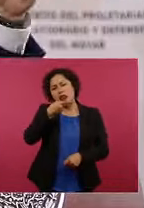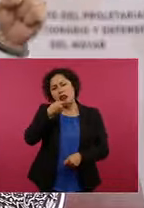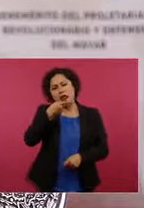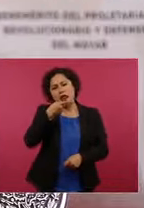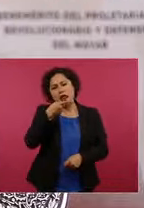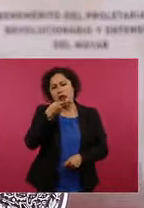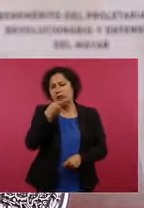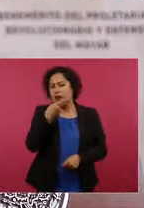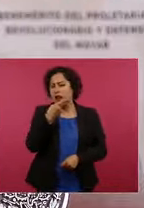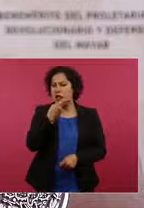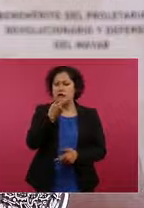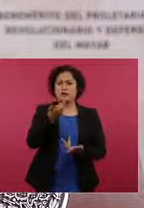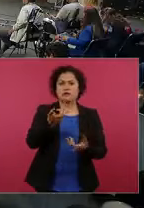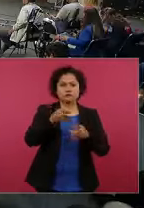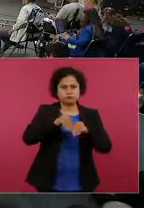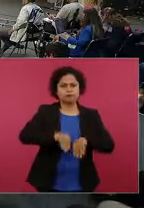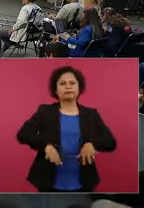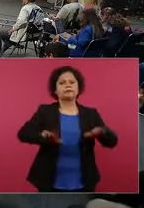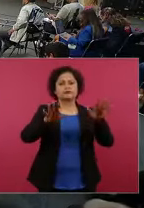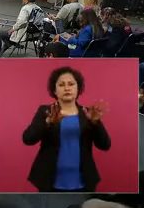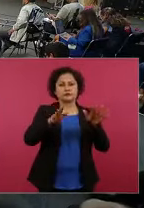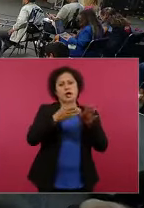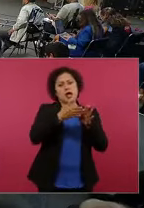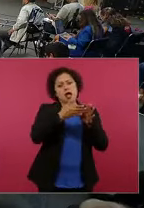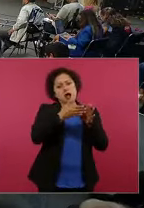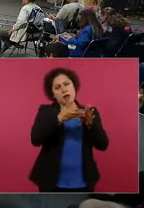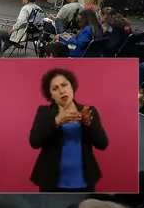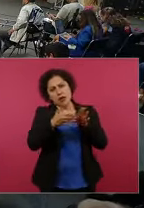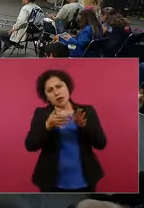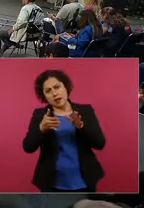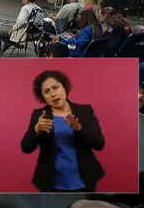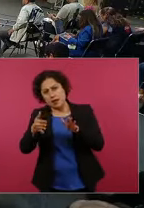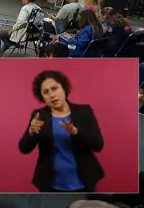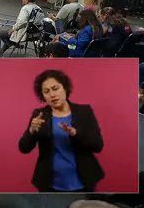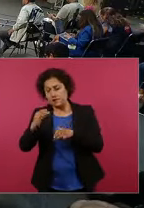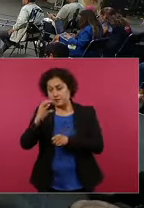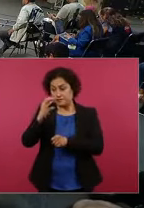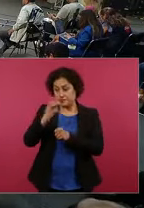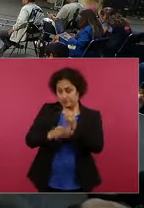Y al final, ya que veía yo